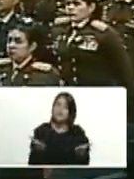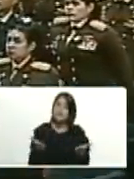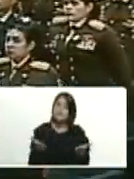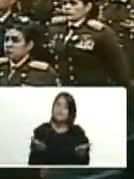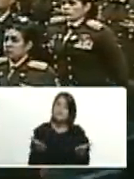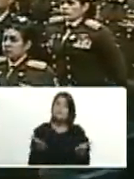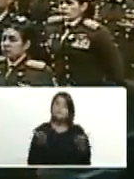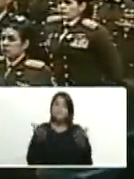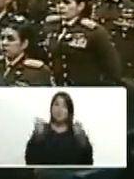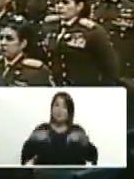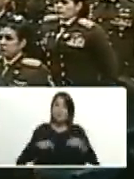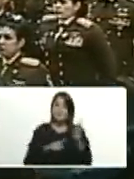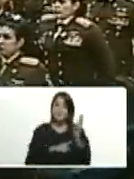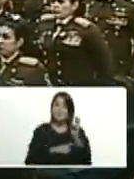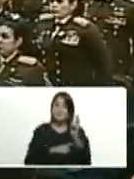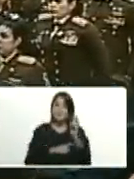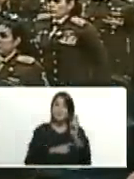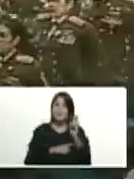precisamente hoy viernes,